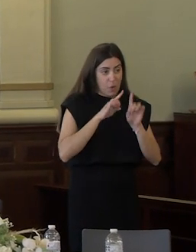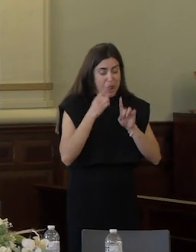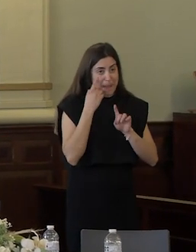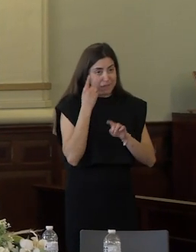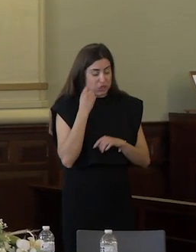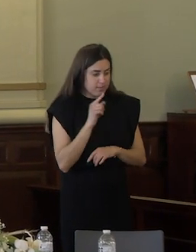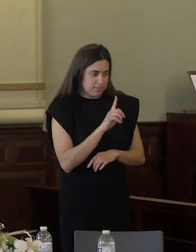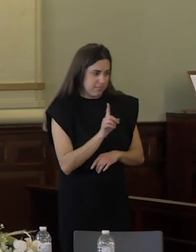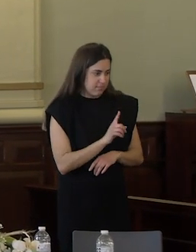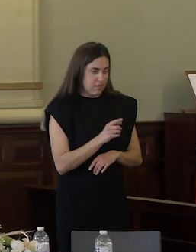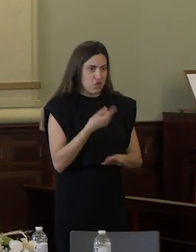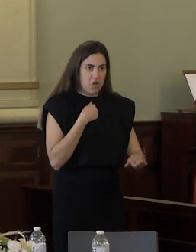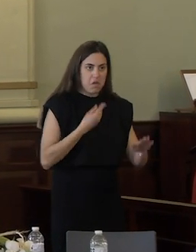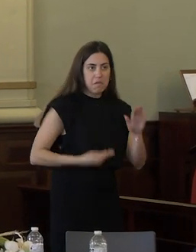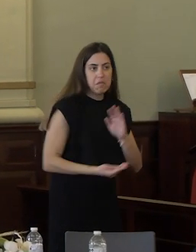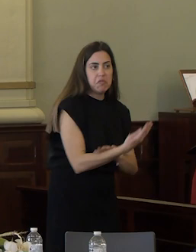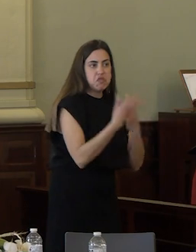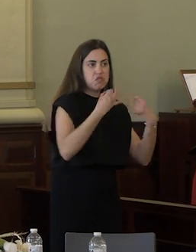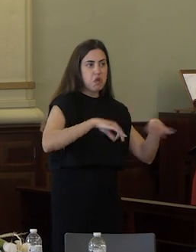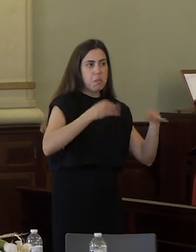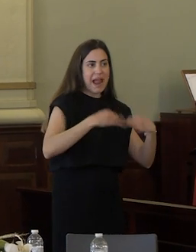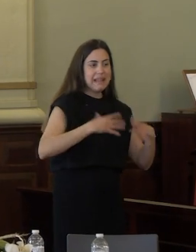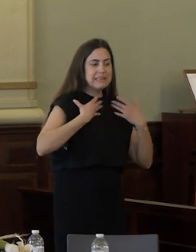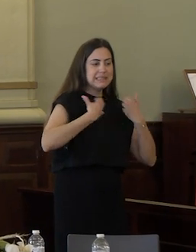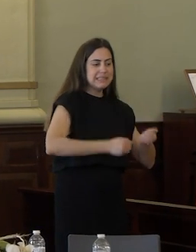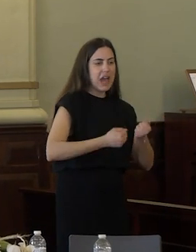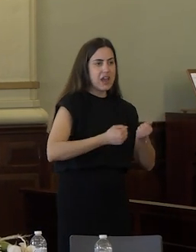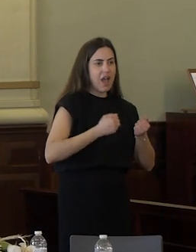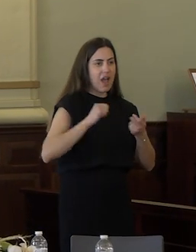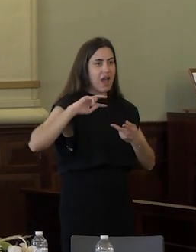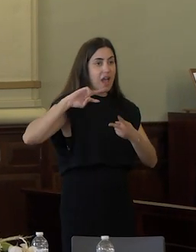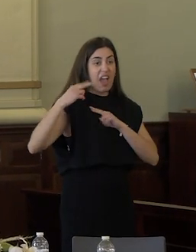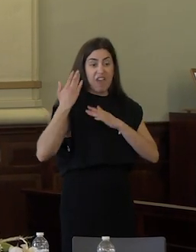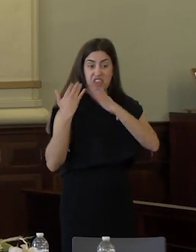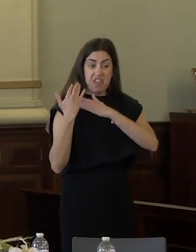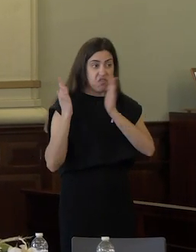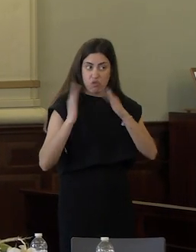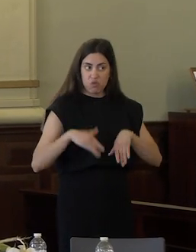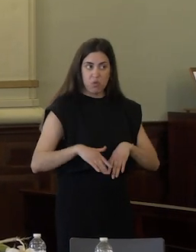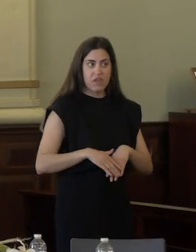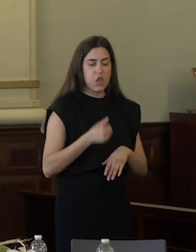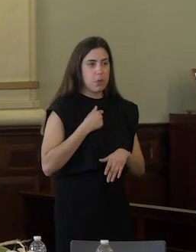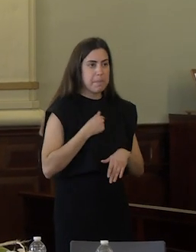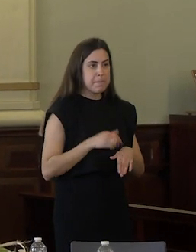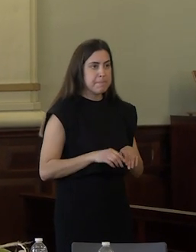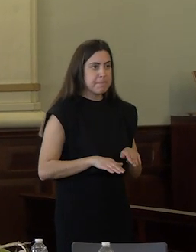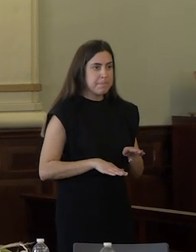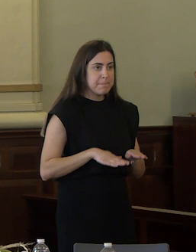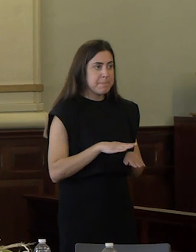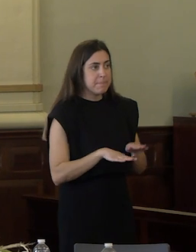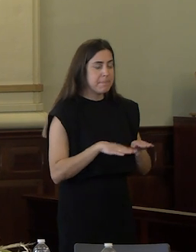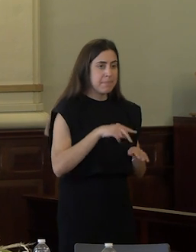como una niña normal, sana, sin antecedentes, y pues al poco de ir dando mis primeros pasos